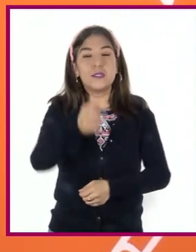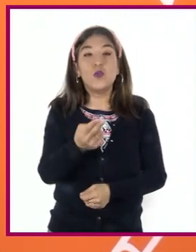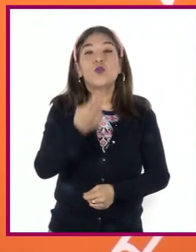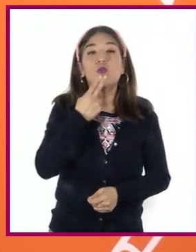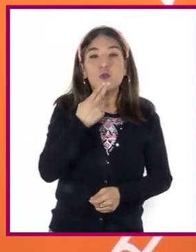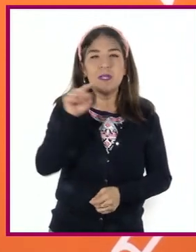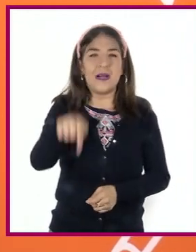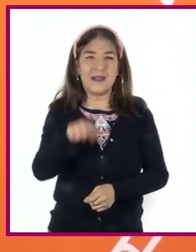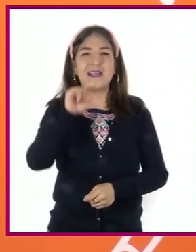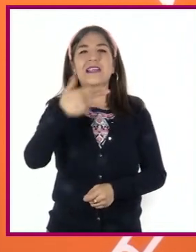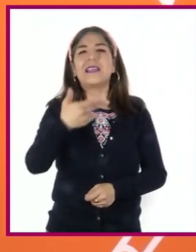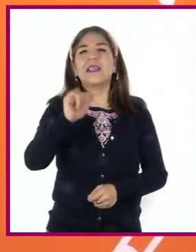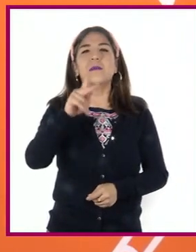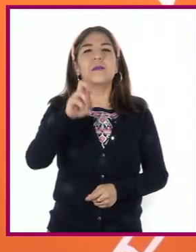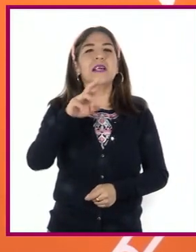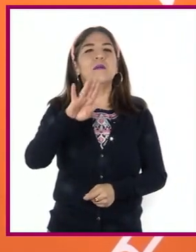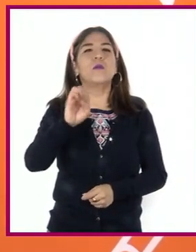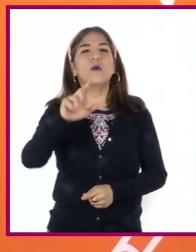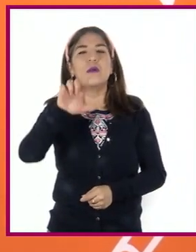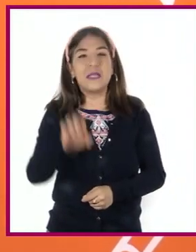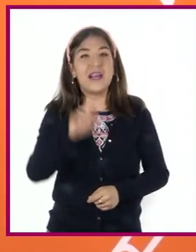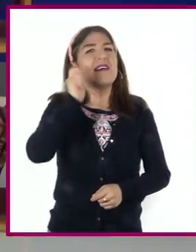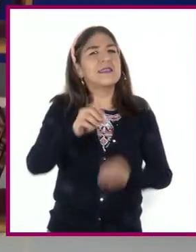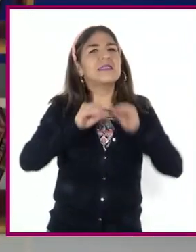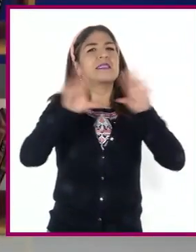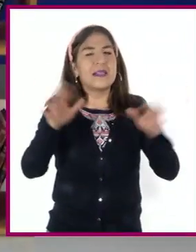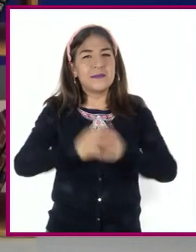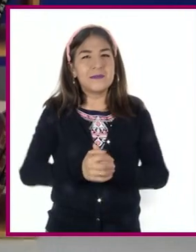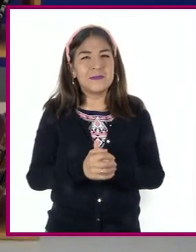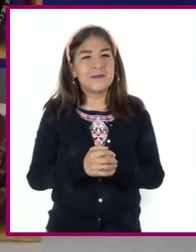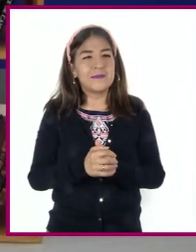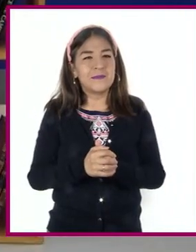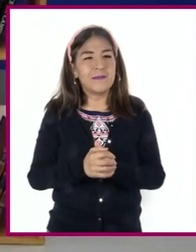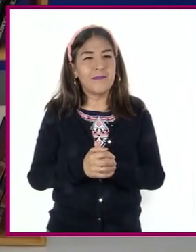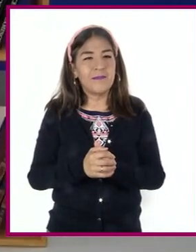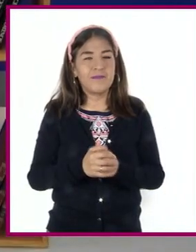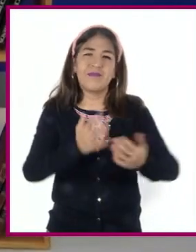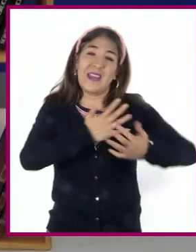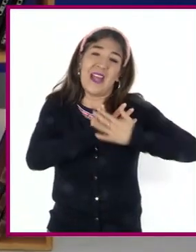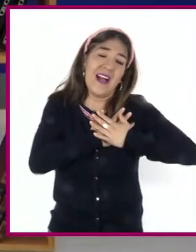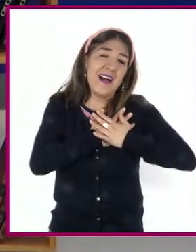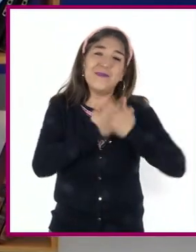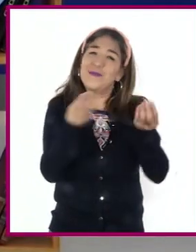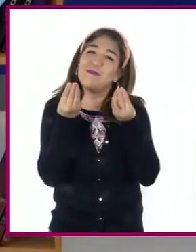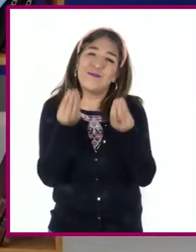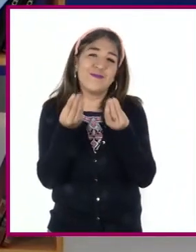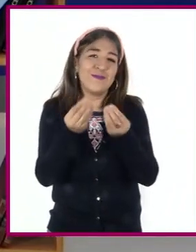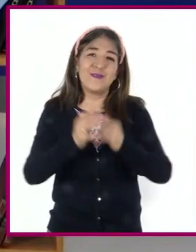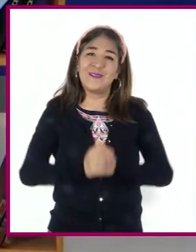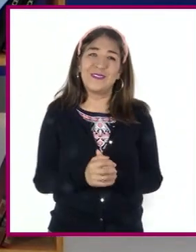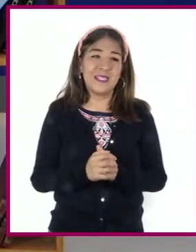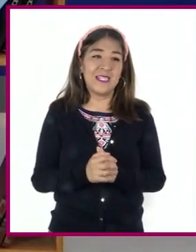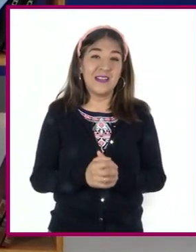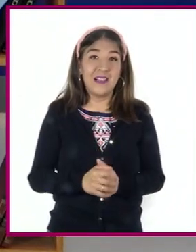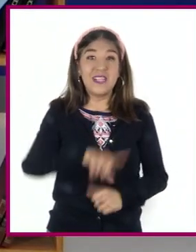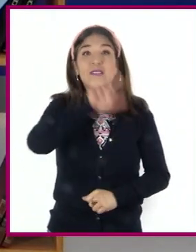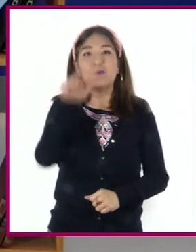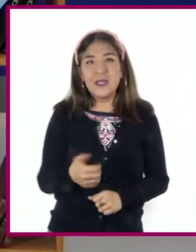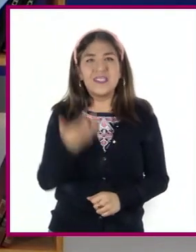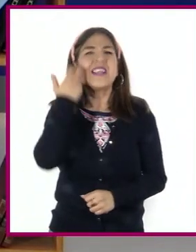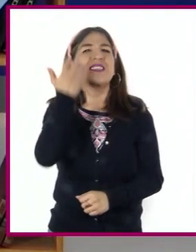la emoción, lo que le produce el amor, que ama tanto que es capaz de realizar